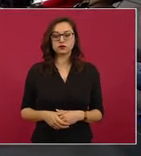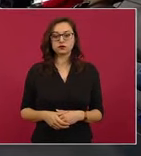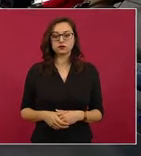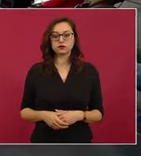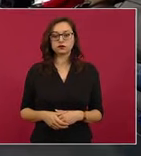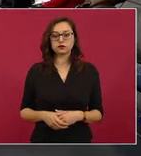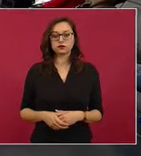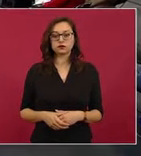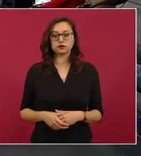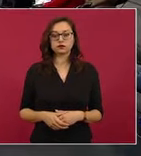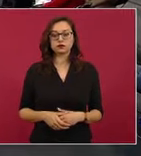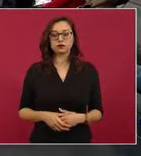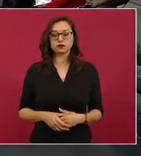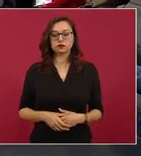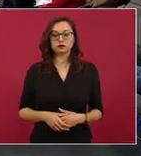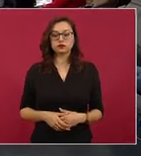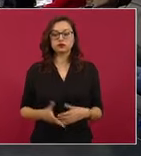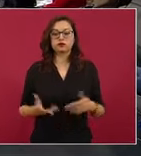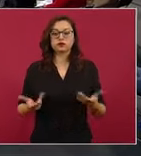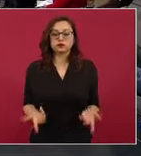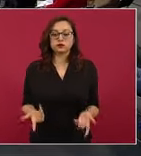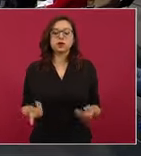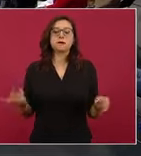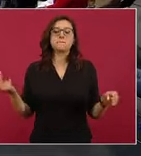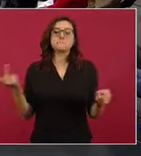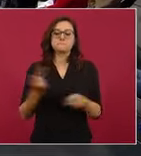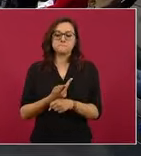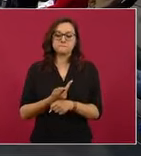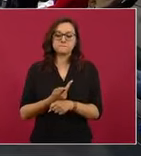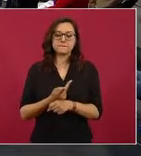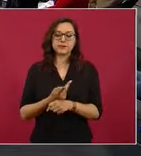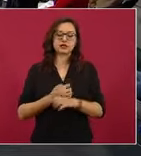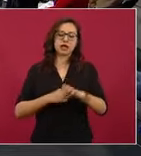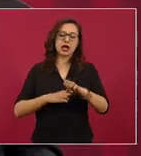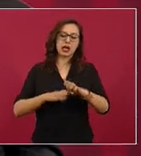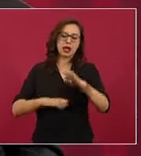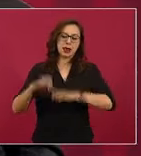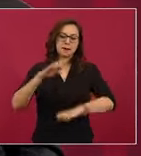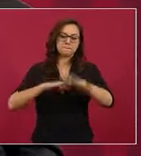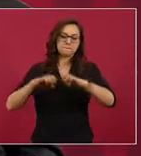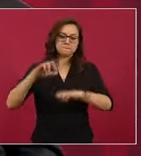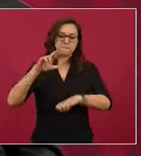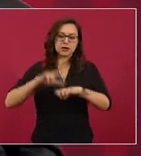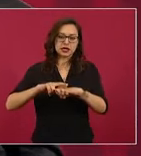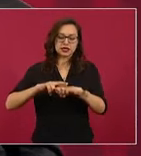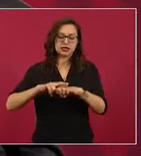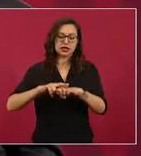Es que en la mayoría de los medios, la mayoría de los medios sí tienen